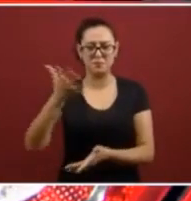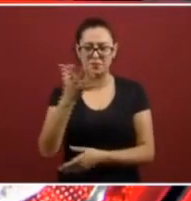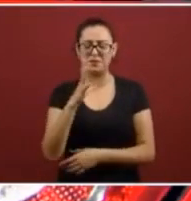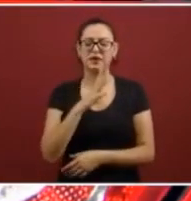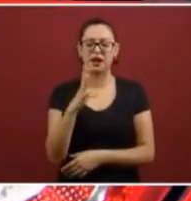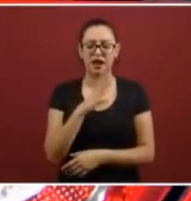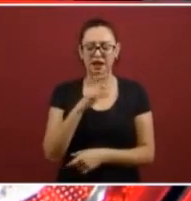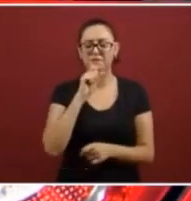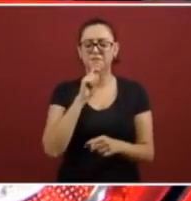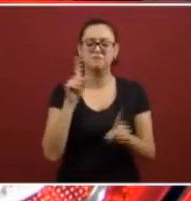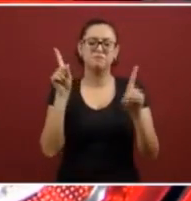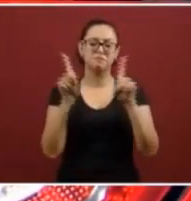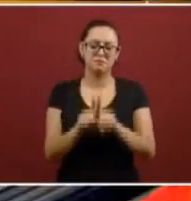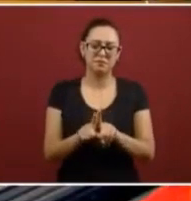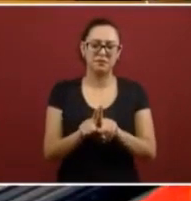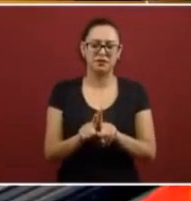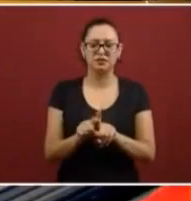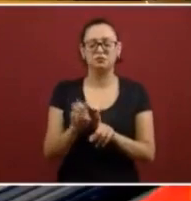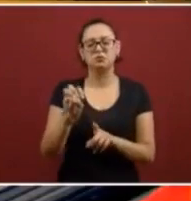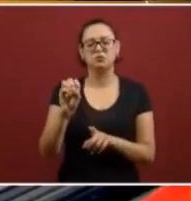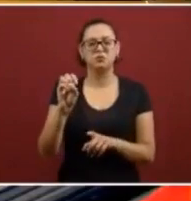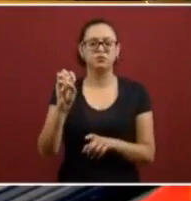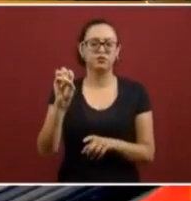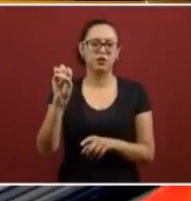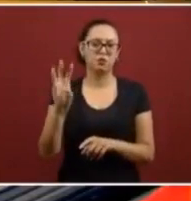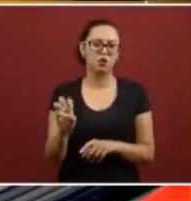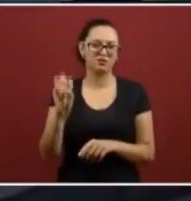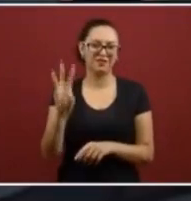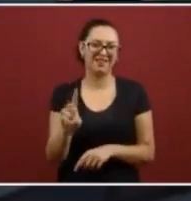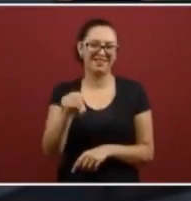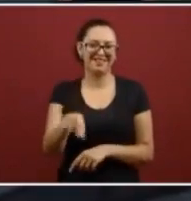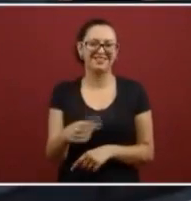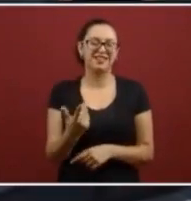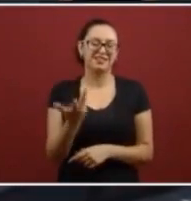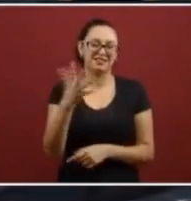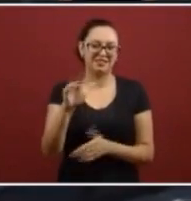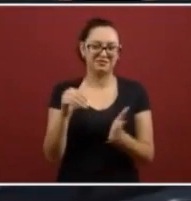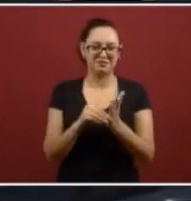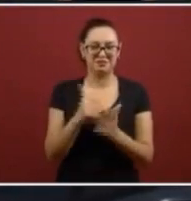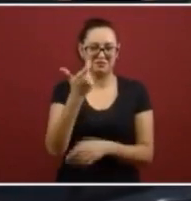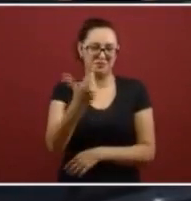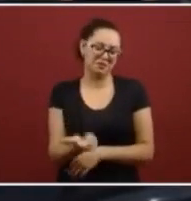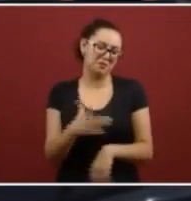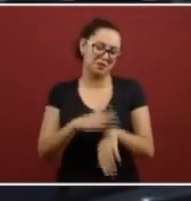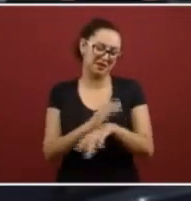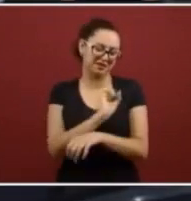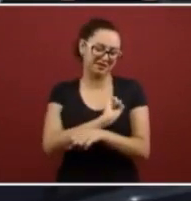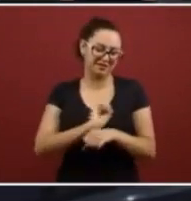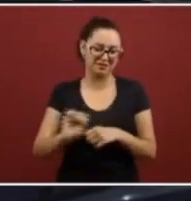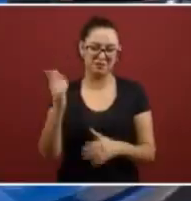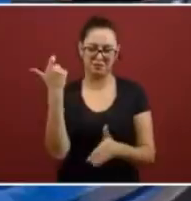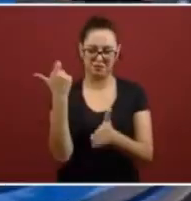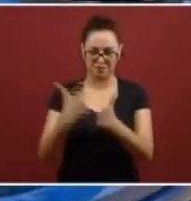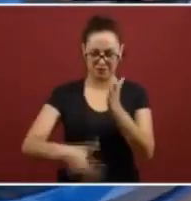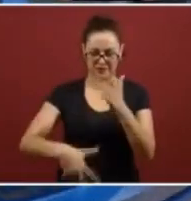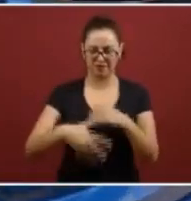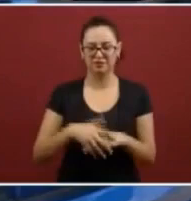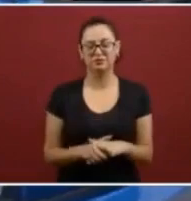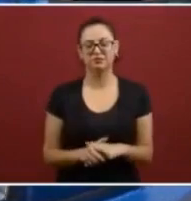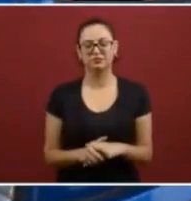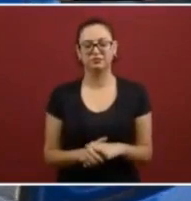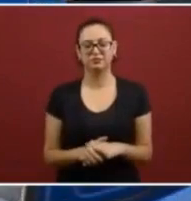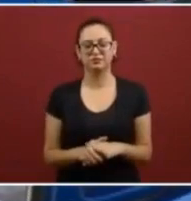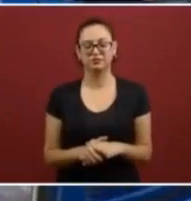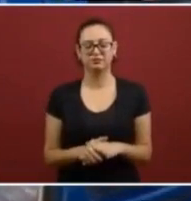ahí un bochito, un very- Volkswagen, que es el más barato de 10,000 This is pesos. the cheapest Ese es el one, precio is inicial, pero hay que esperar la 10,000, puja. which is a Insisto, Volkswagen.